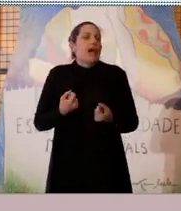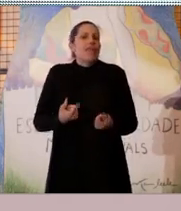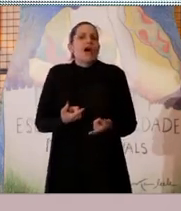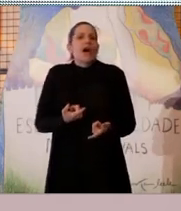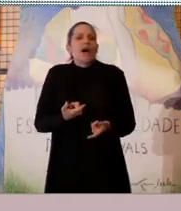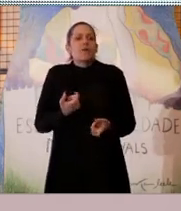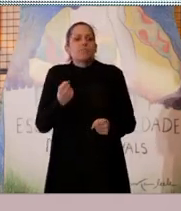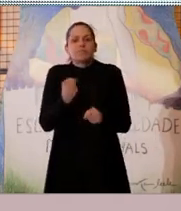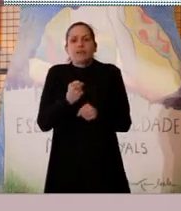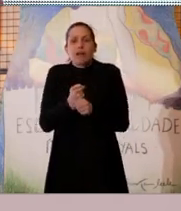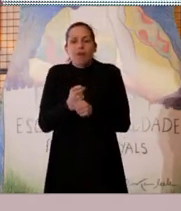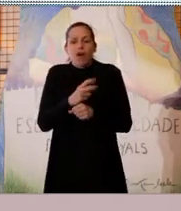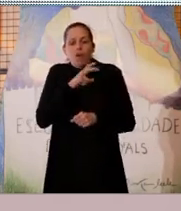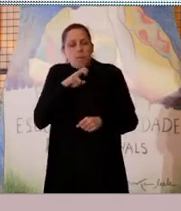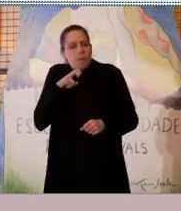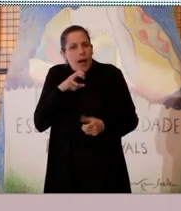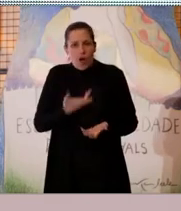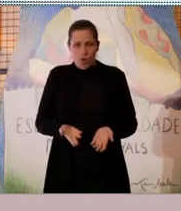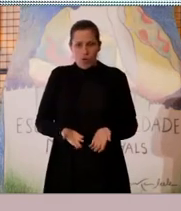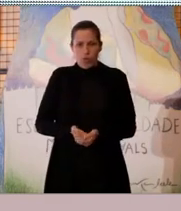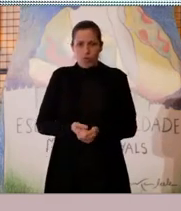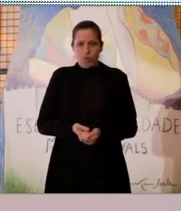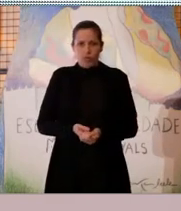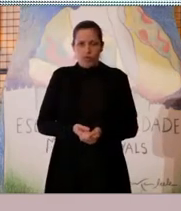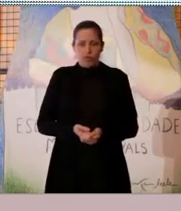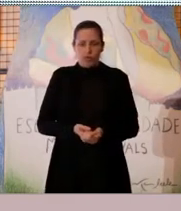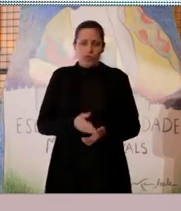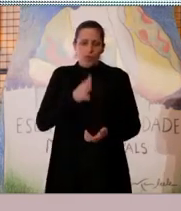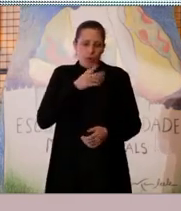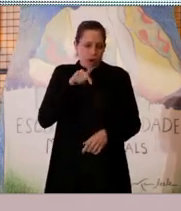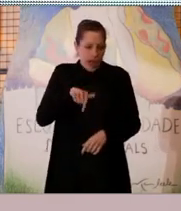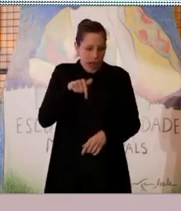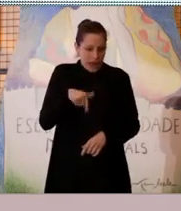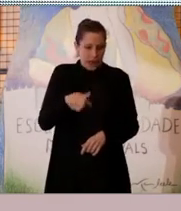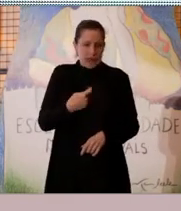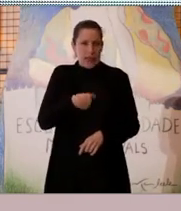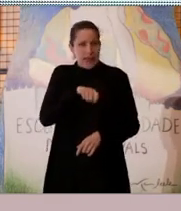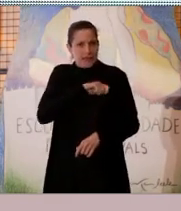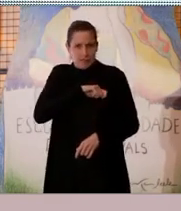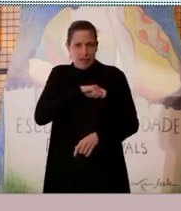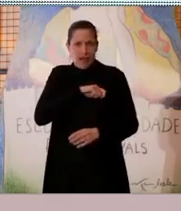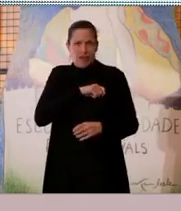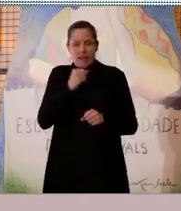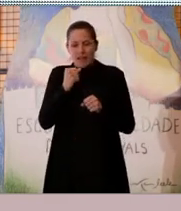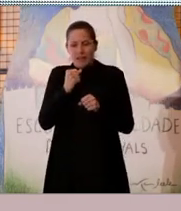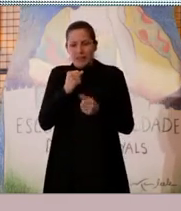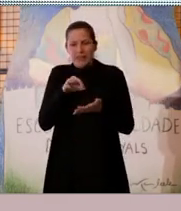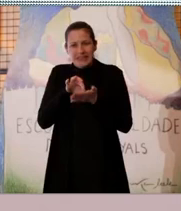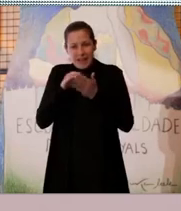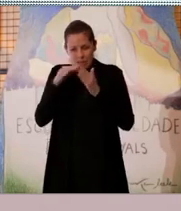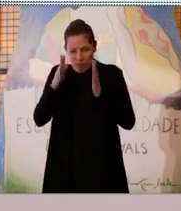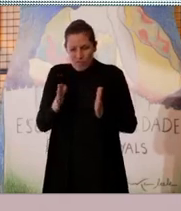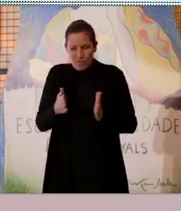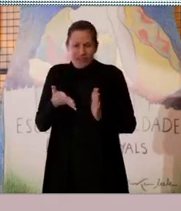trabajo y poner en valor lo que ha significado en España el trabajo precario y muy muy barato de esas mujeres que